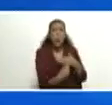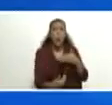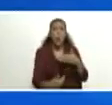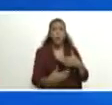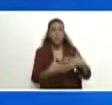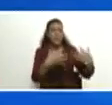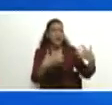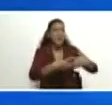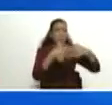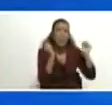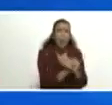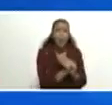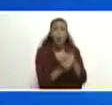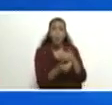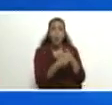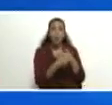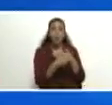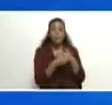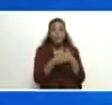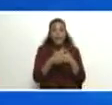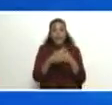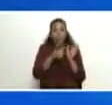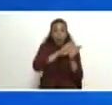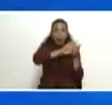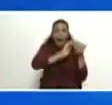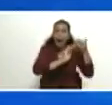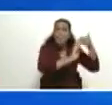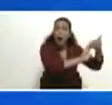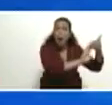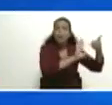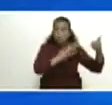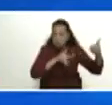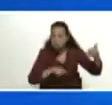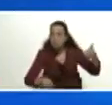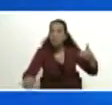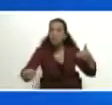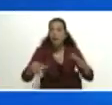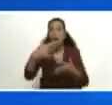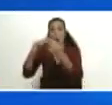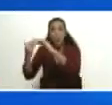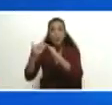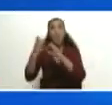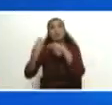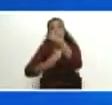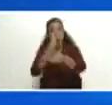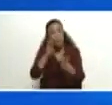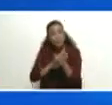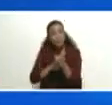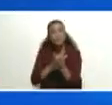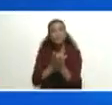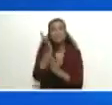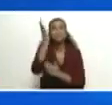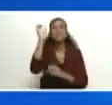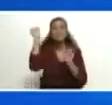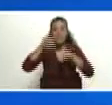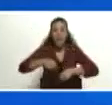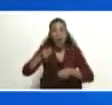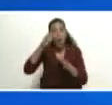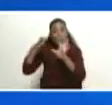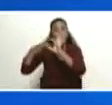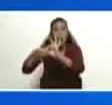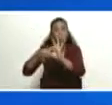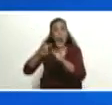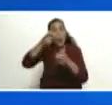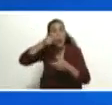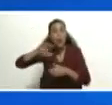económica. Pero lo que está por hacer, lo vamos a seguir construyendo y lo vamos a hacer con el poder